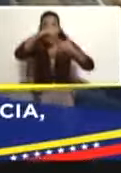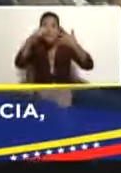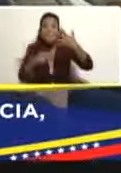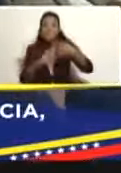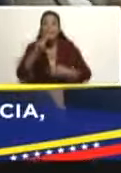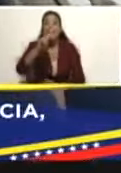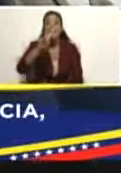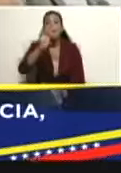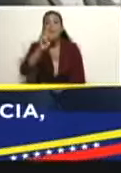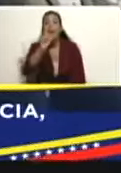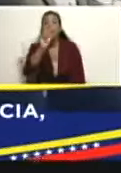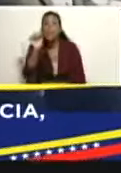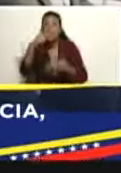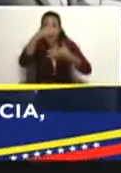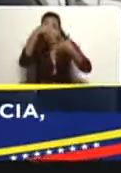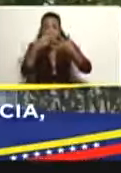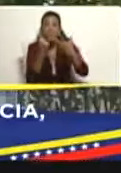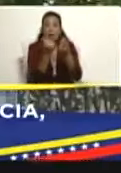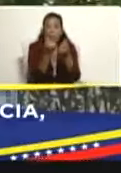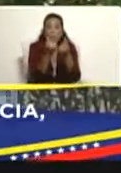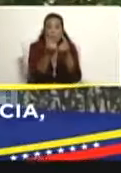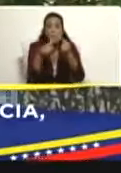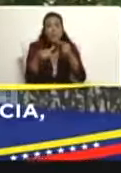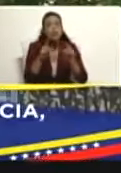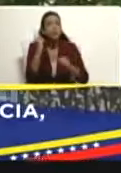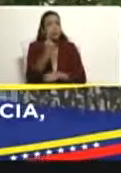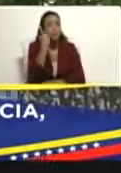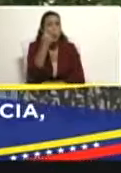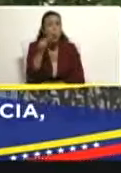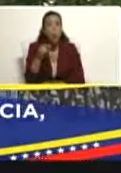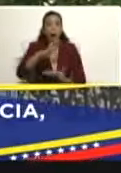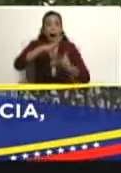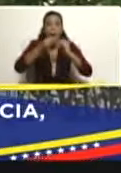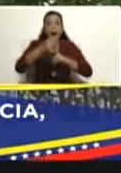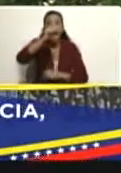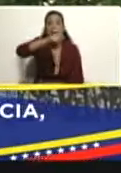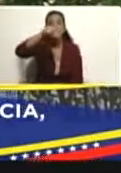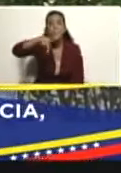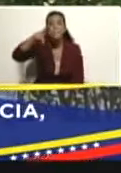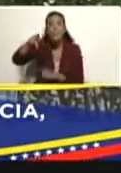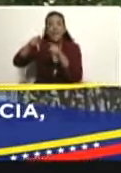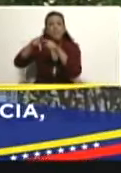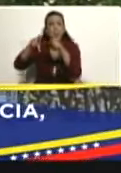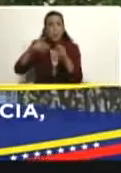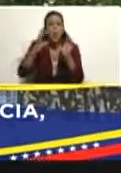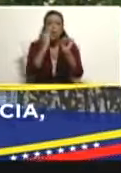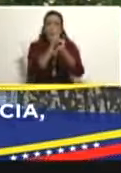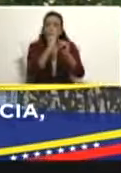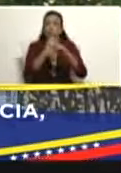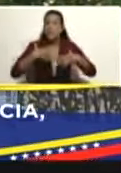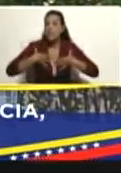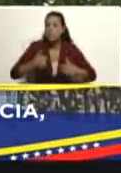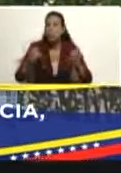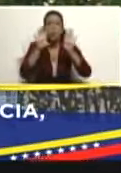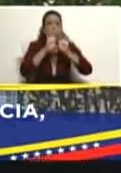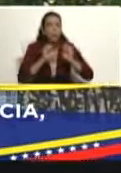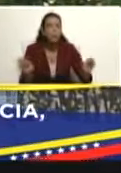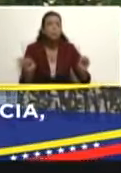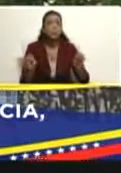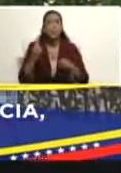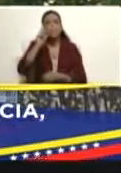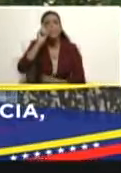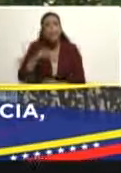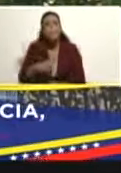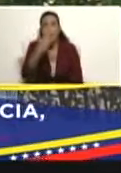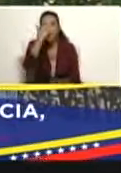muy importante, repito, porque abarca no solamente las aplicaciones que tengamos que ver en materia de salud, de educación, sino